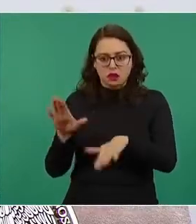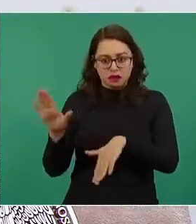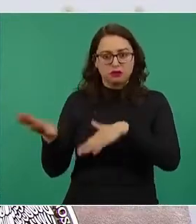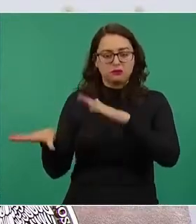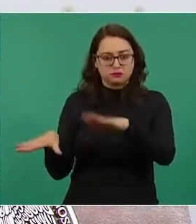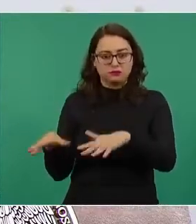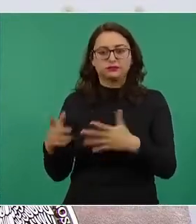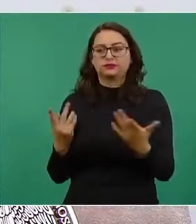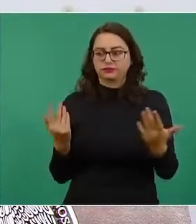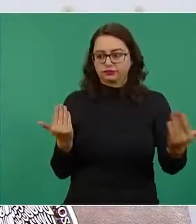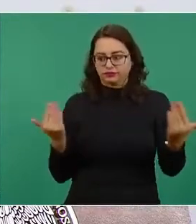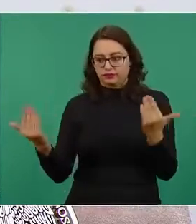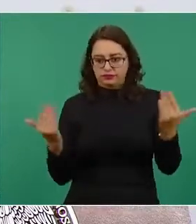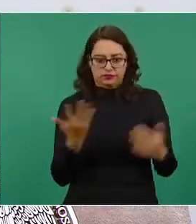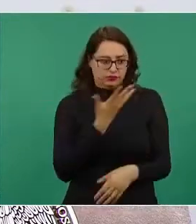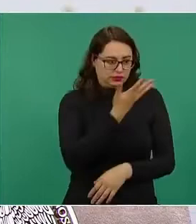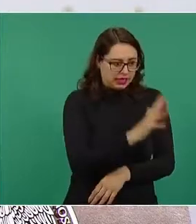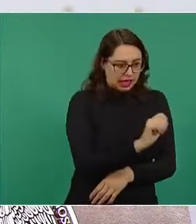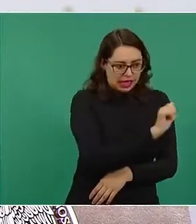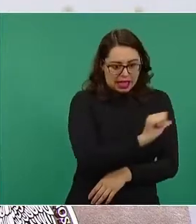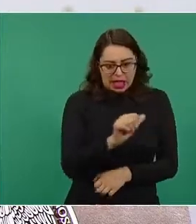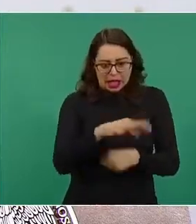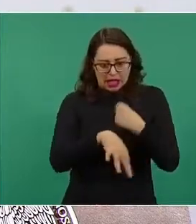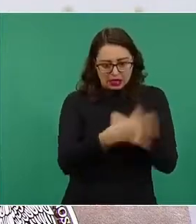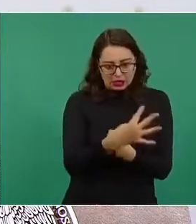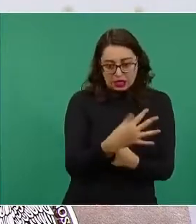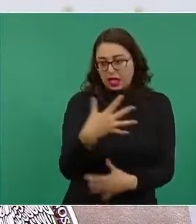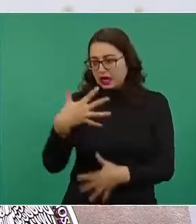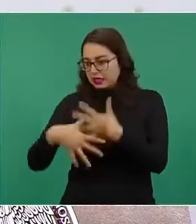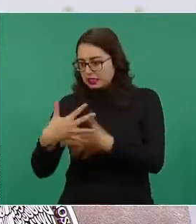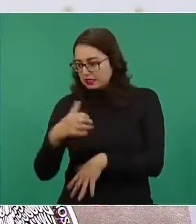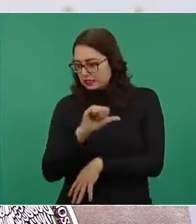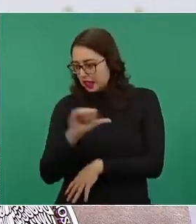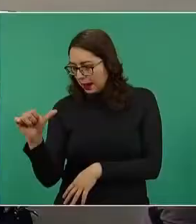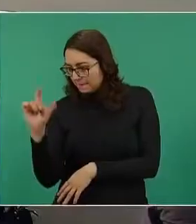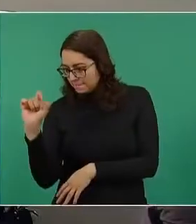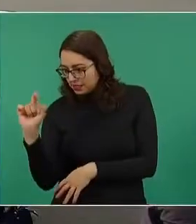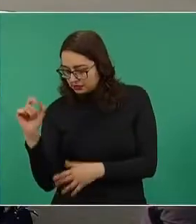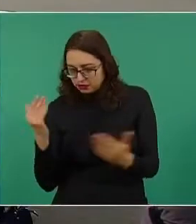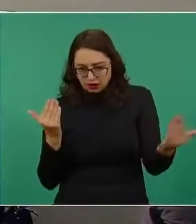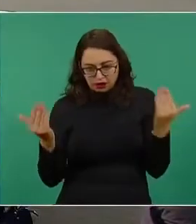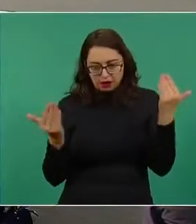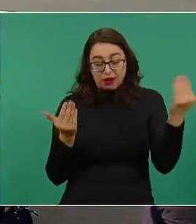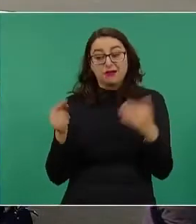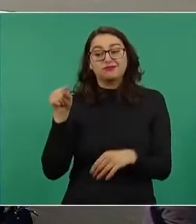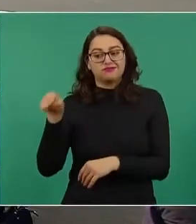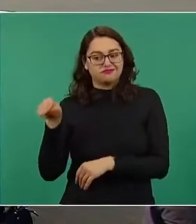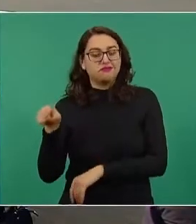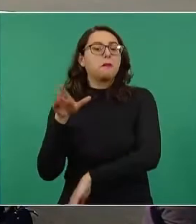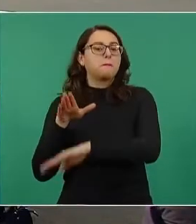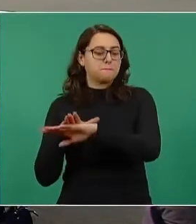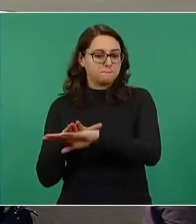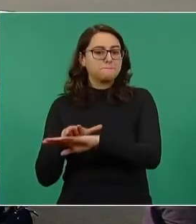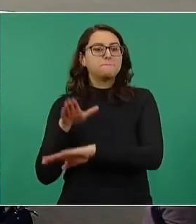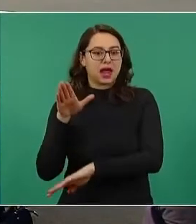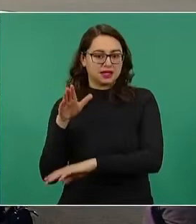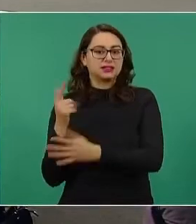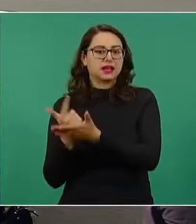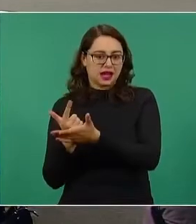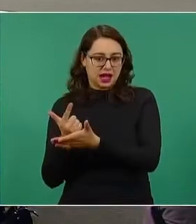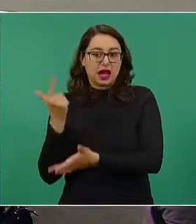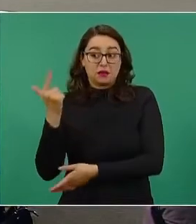comparación de estos dos grupos, de 10 a 14 y de 15 en adelante, aumenta progresivamente la mortalidad